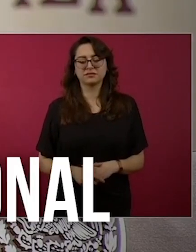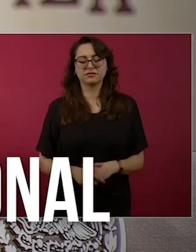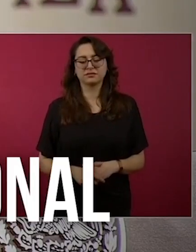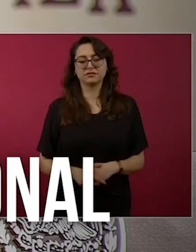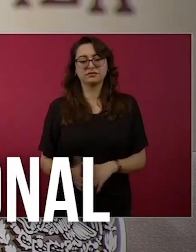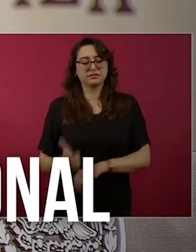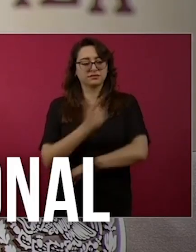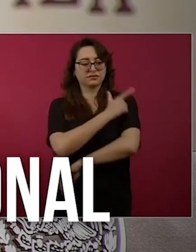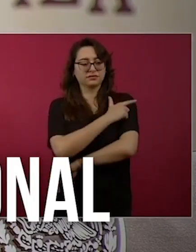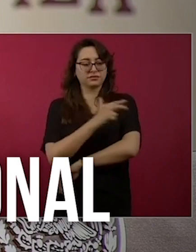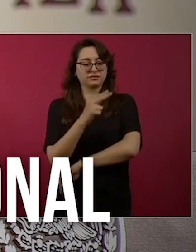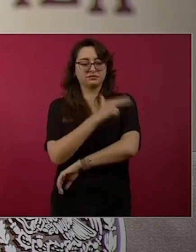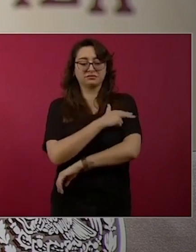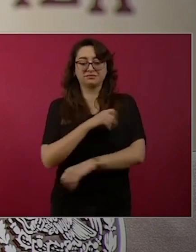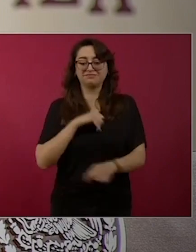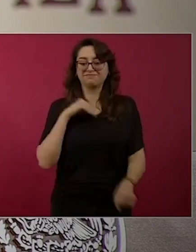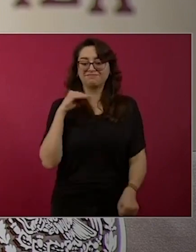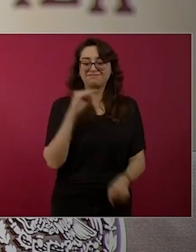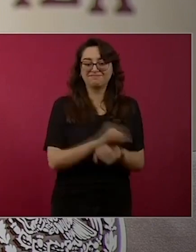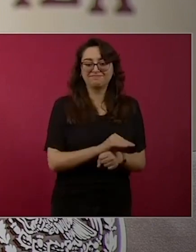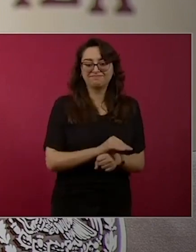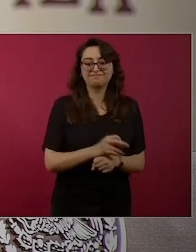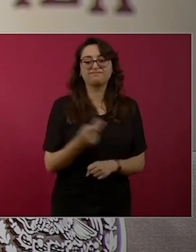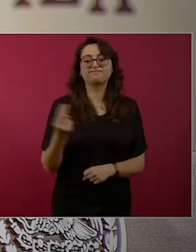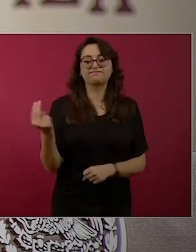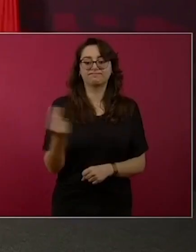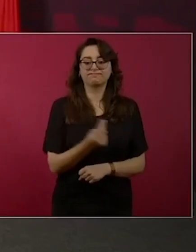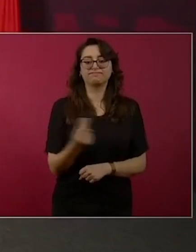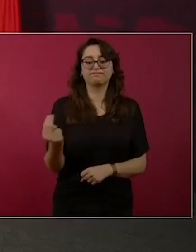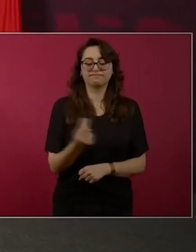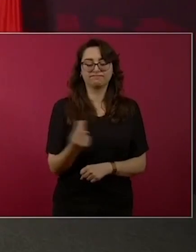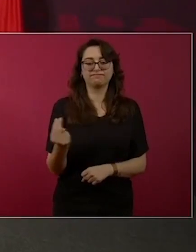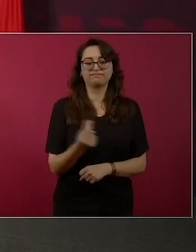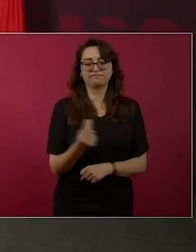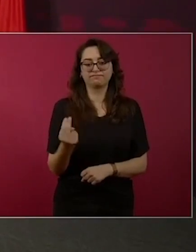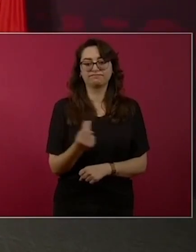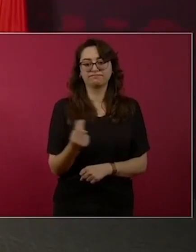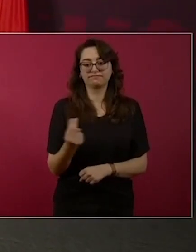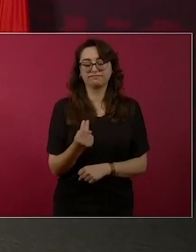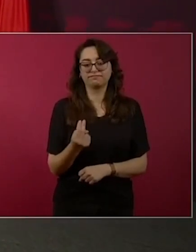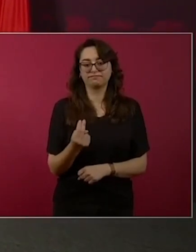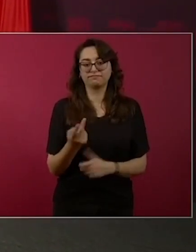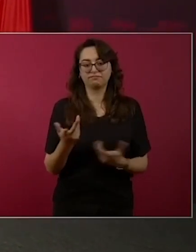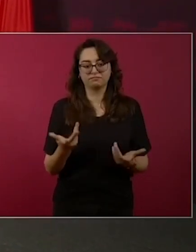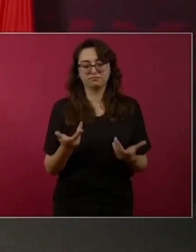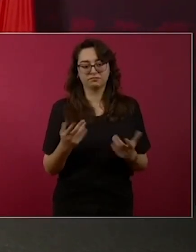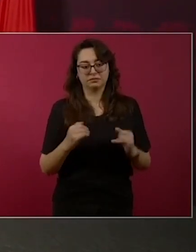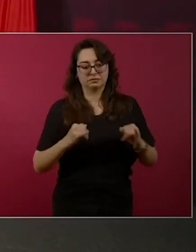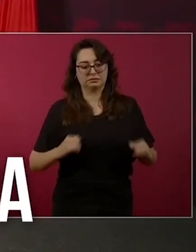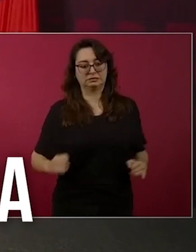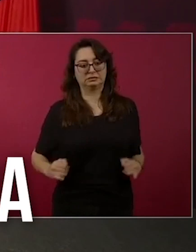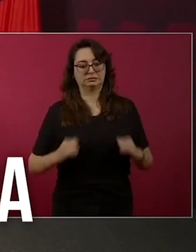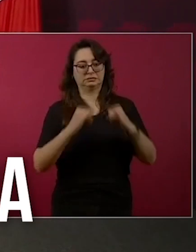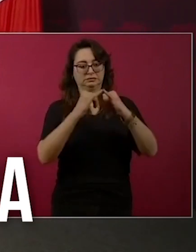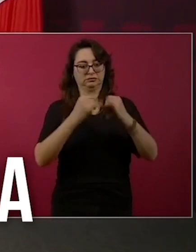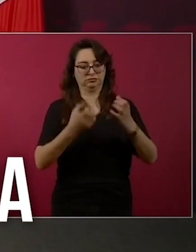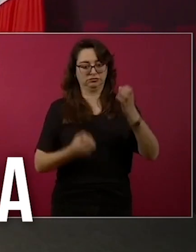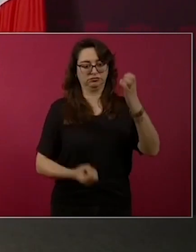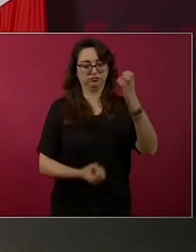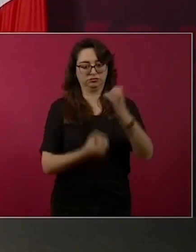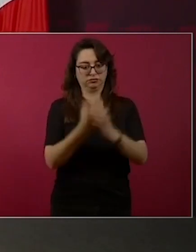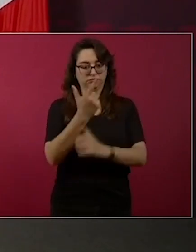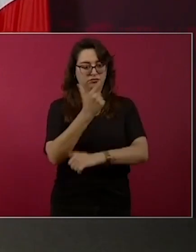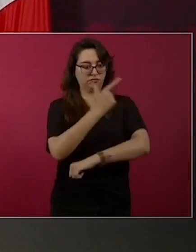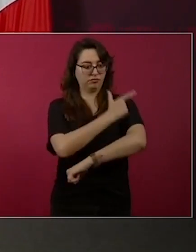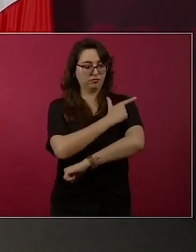a la Guardia Nacional y no permitir que se corrompa